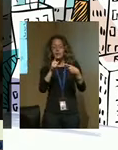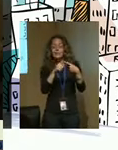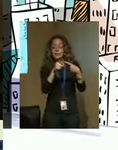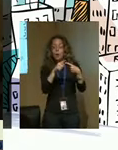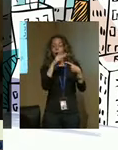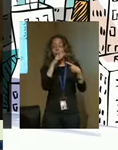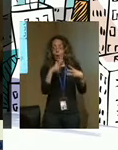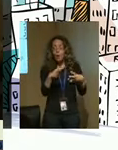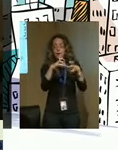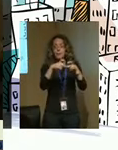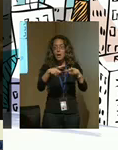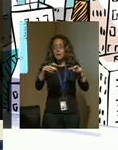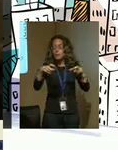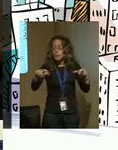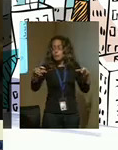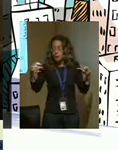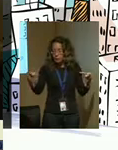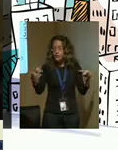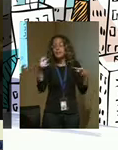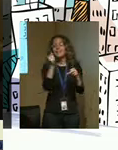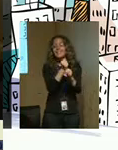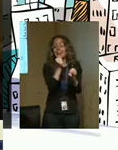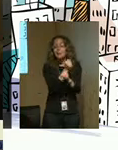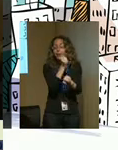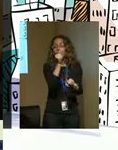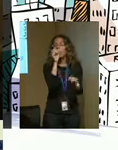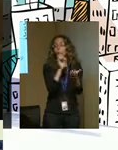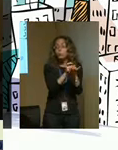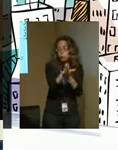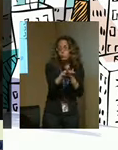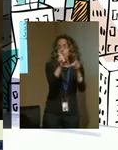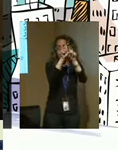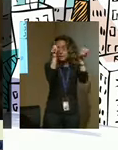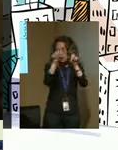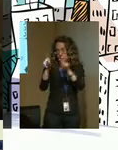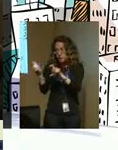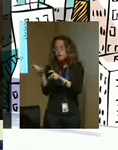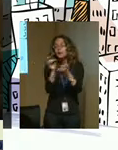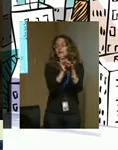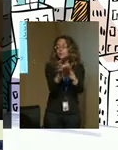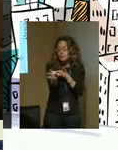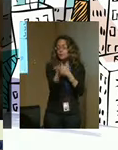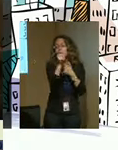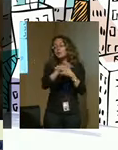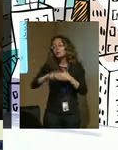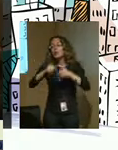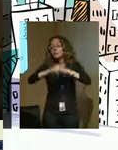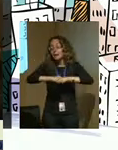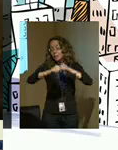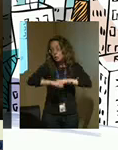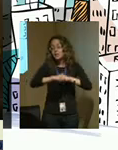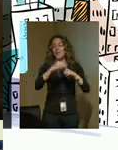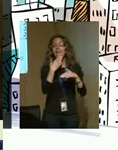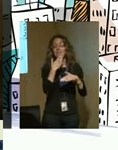más los despidos en las cierres de empresas y despidos a personal de mayores de 55